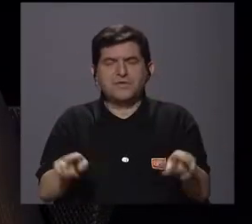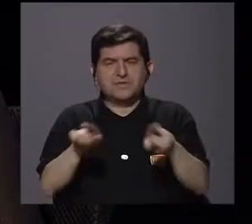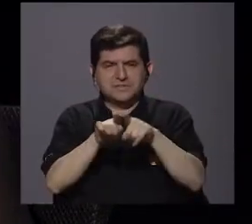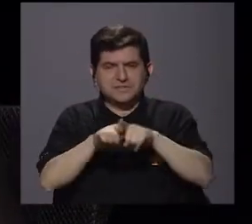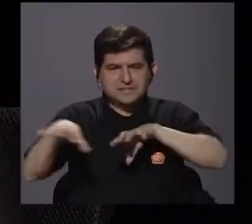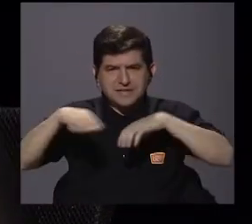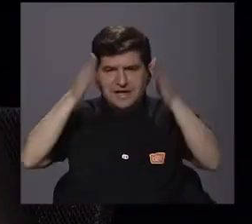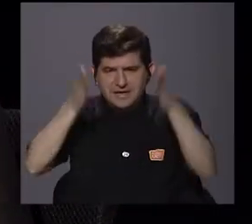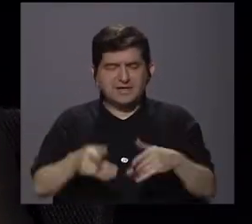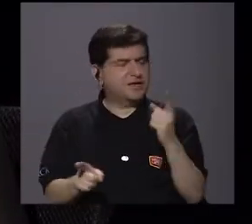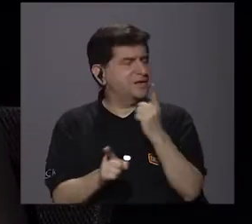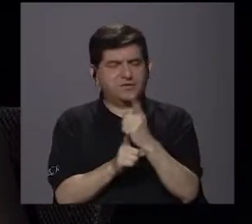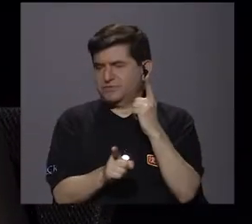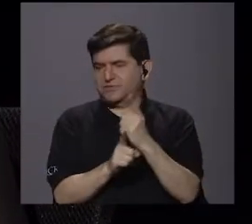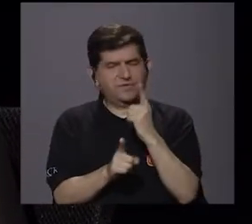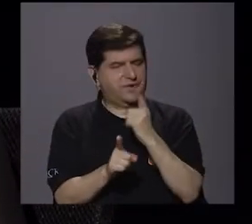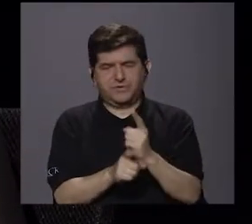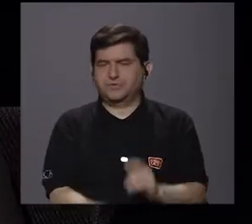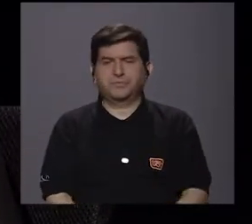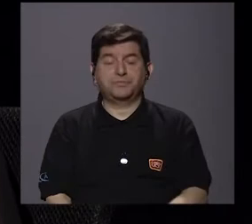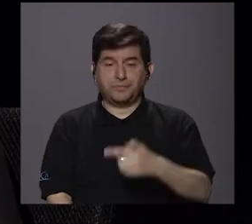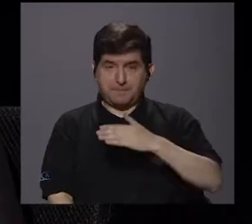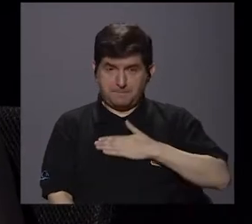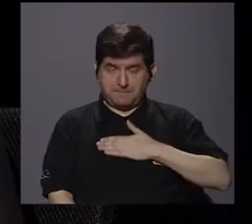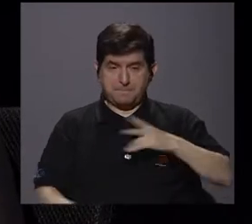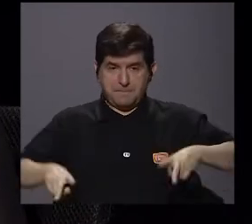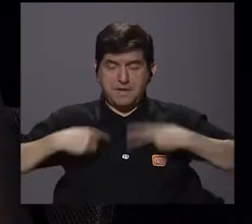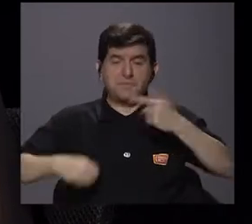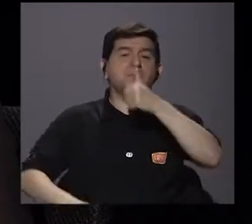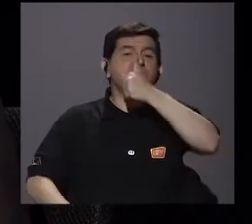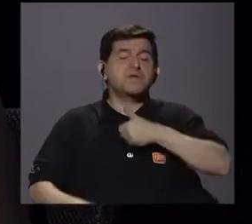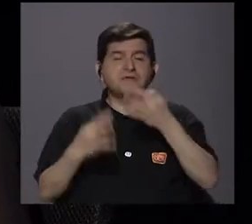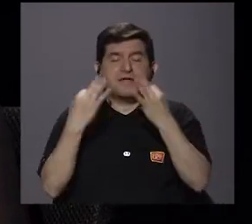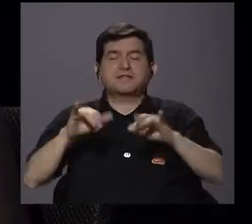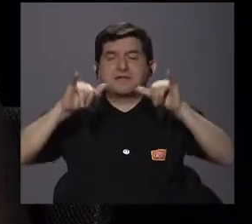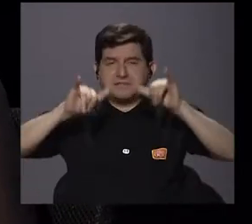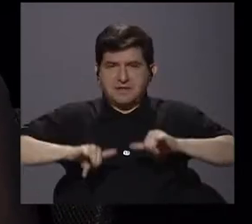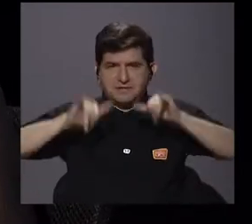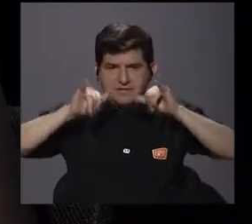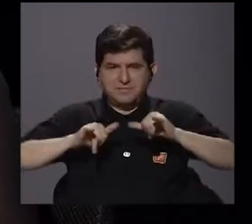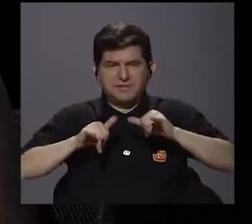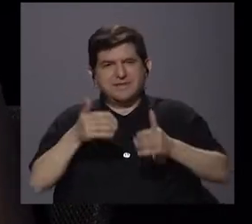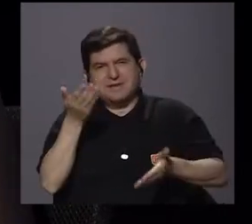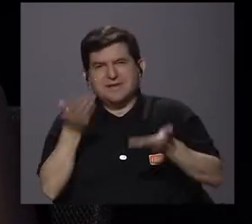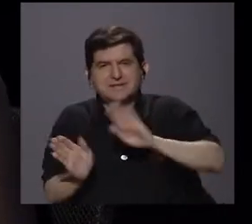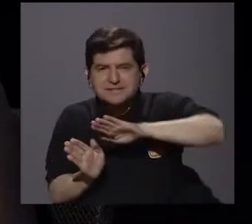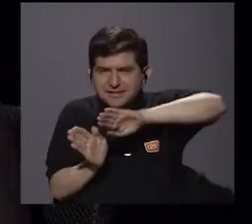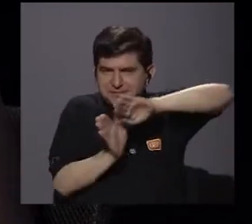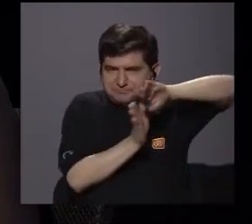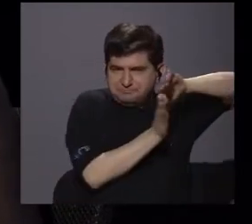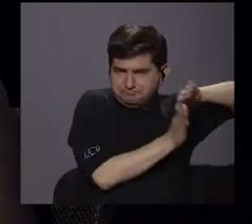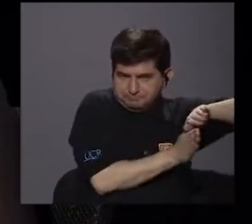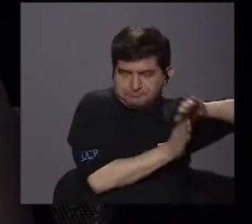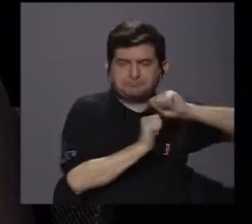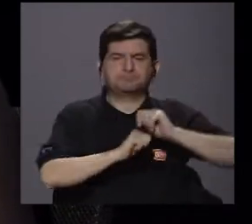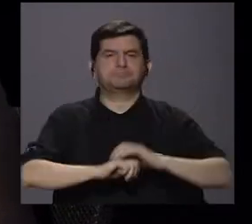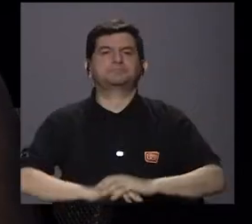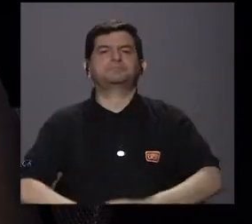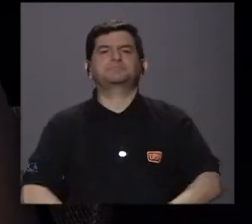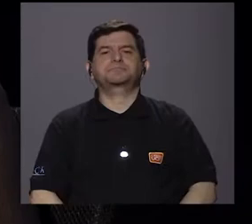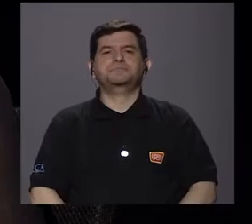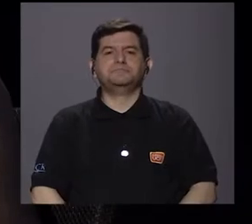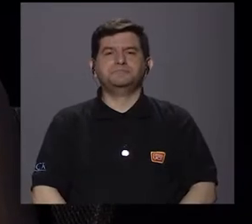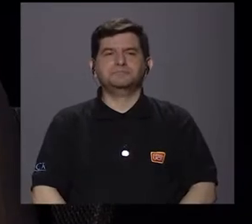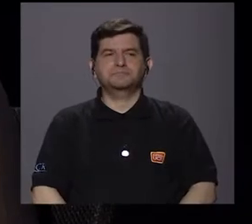Uh-huh. No es así, ¿verdad? Yo, no. Mi vida privada siempre he tratado de mantenerla uh-huh. un poco entiendo.